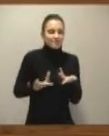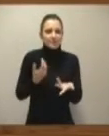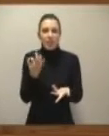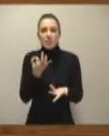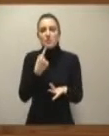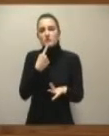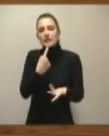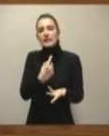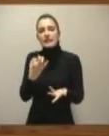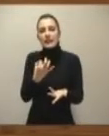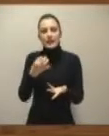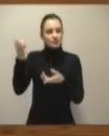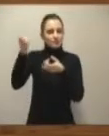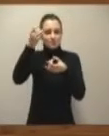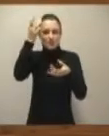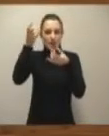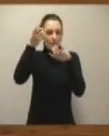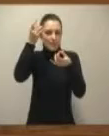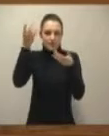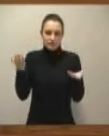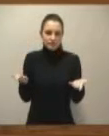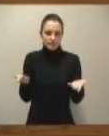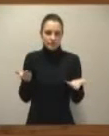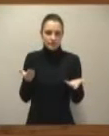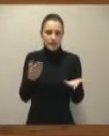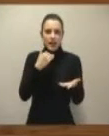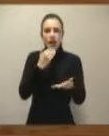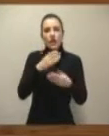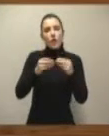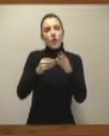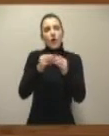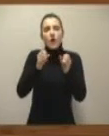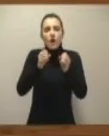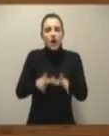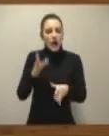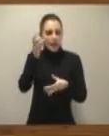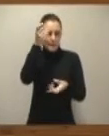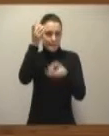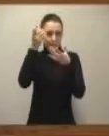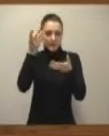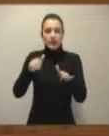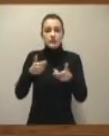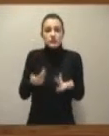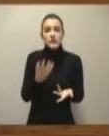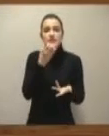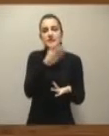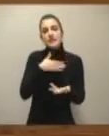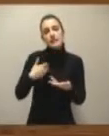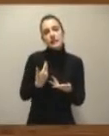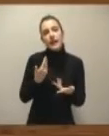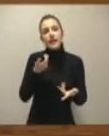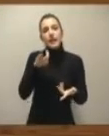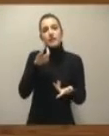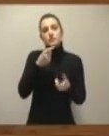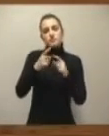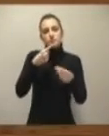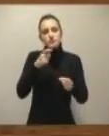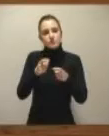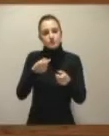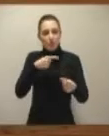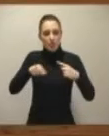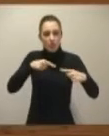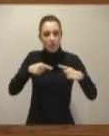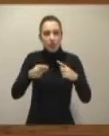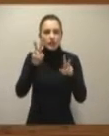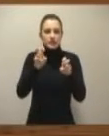una verdadera tomadura de pelo democrática. Así que, si quieren debatir sobre la reforma electoral,